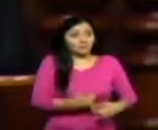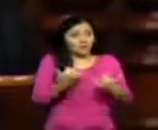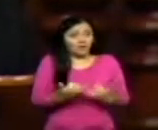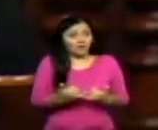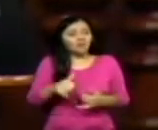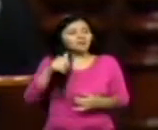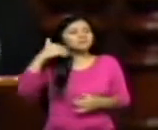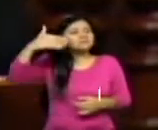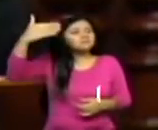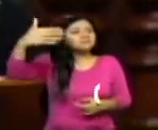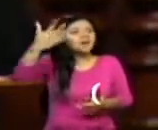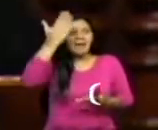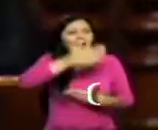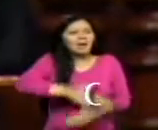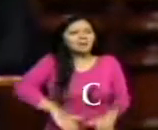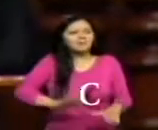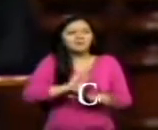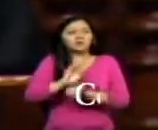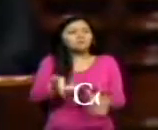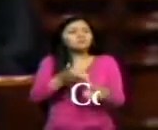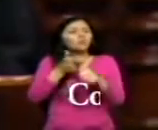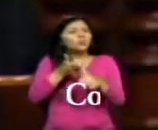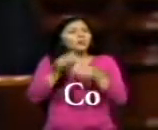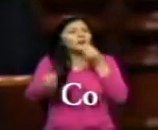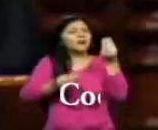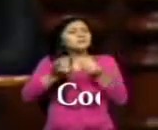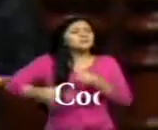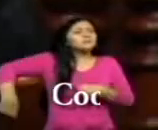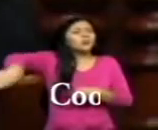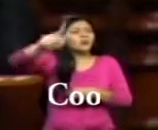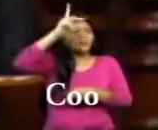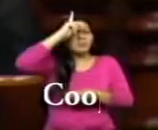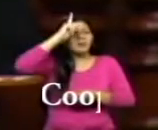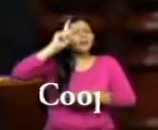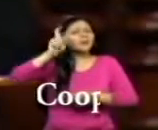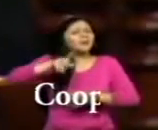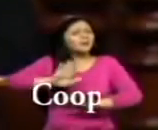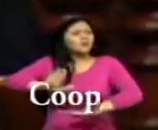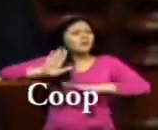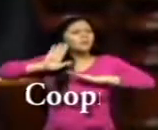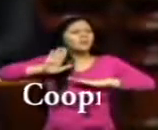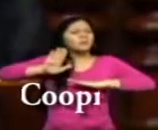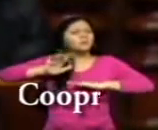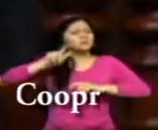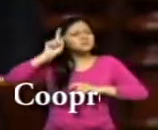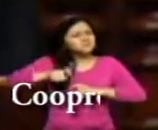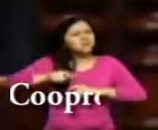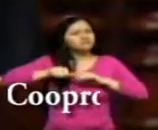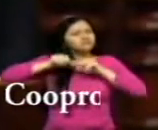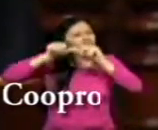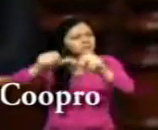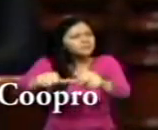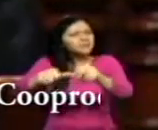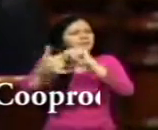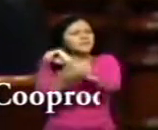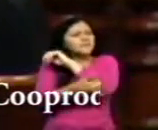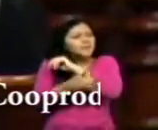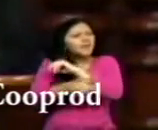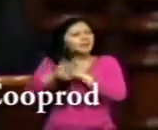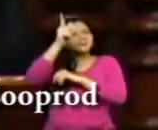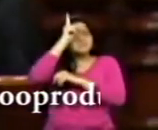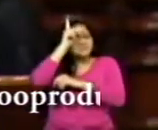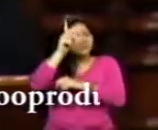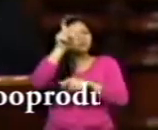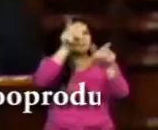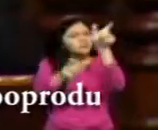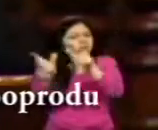pido, lo que urge hacer, es comprometerse con la patria, con los conciudadanos,